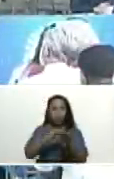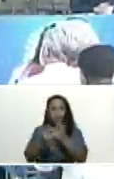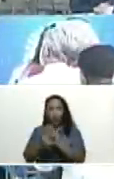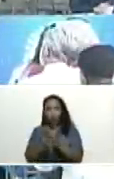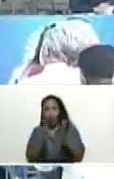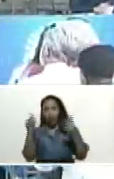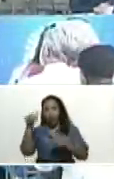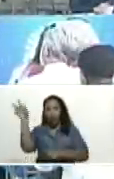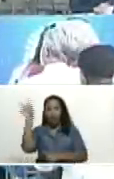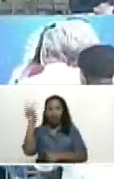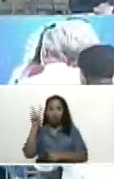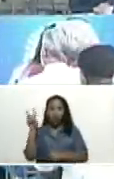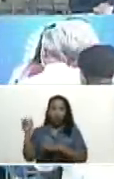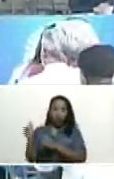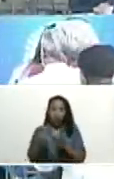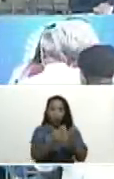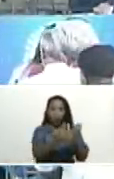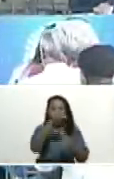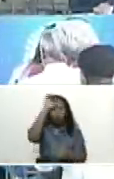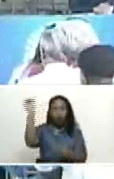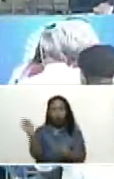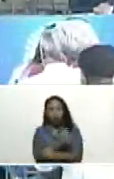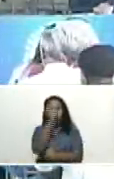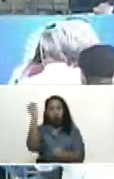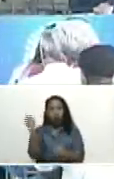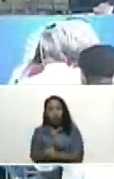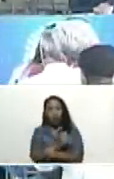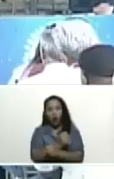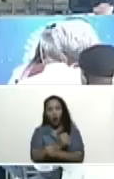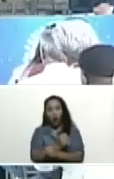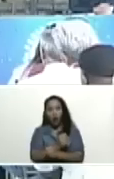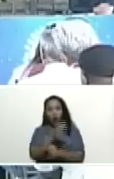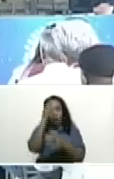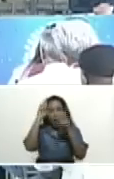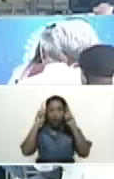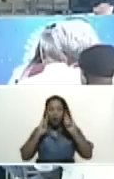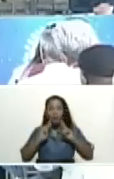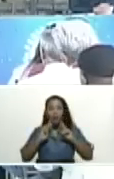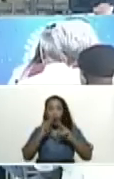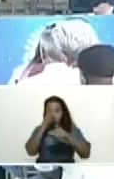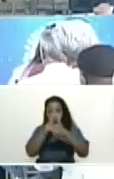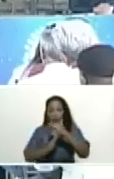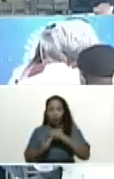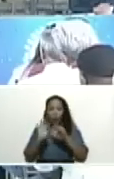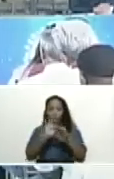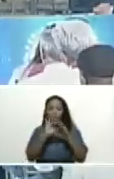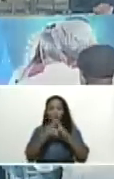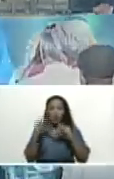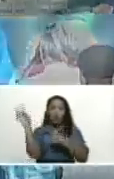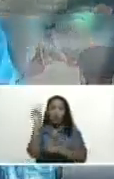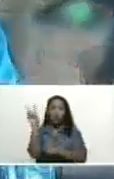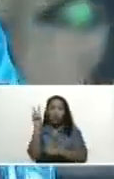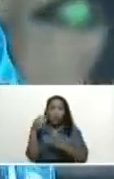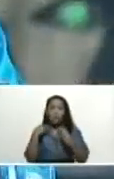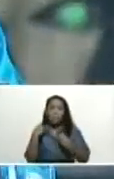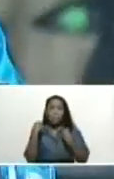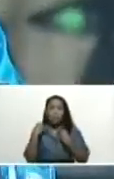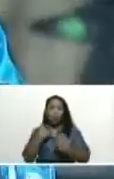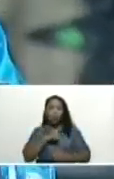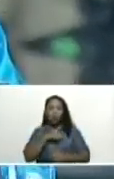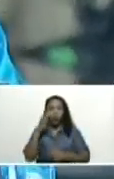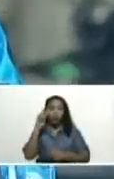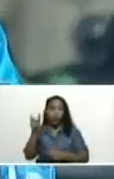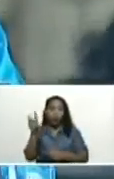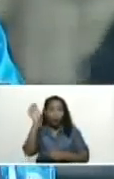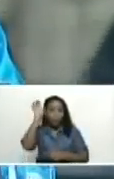de Venezuela es el camino del trabajo y de la honestidad y de la unión de toda Venezuela para nosotros ver a